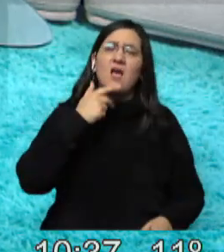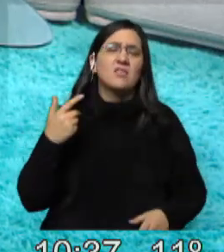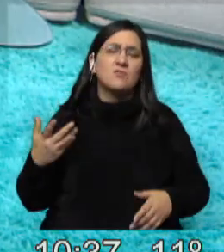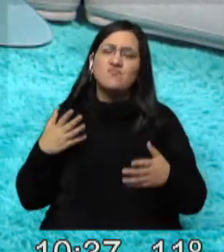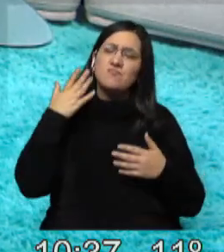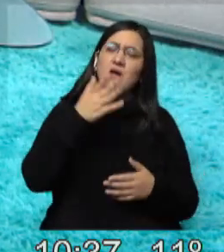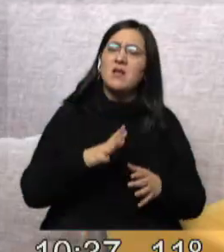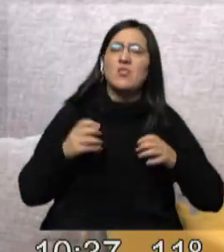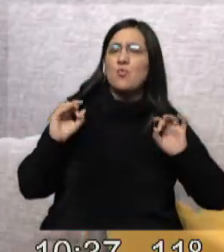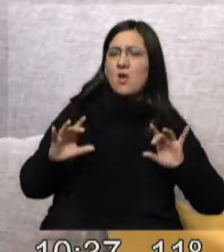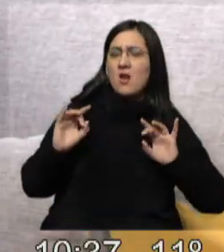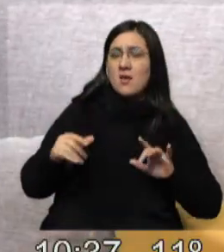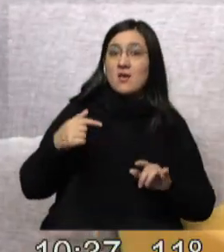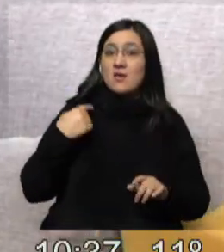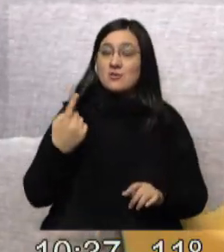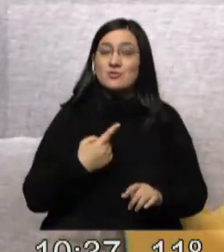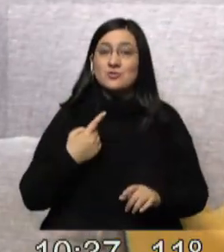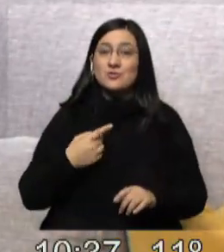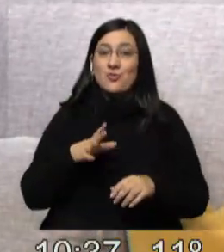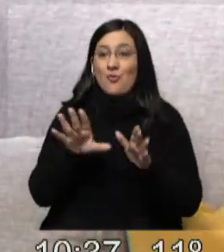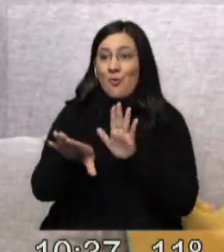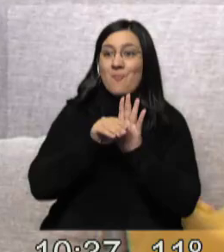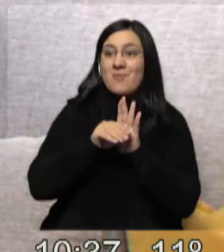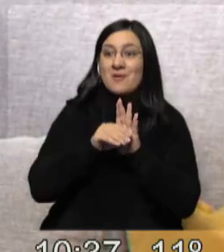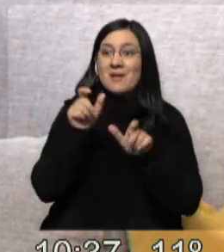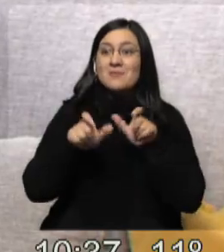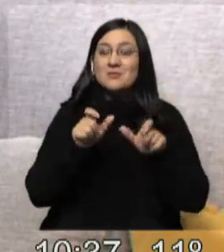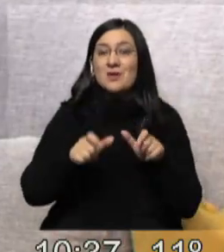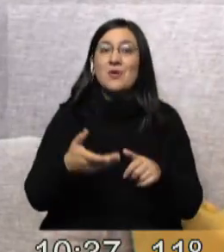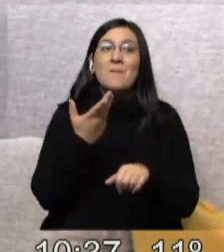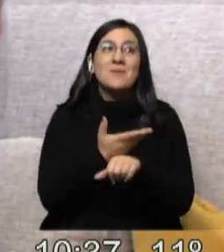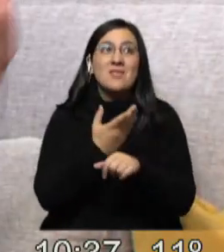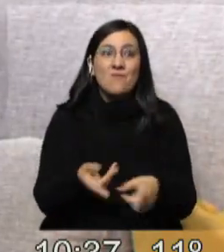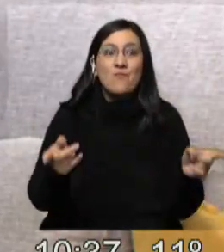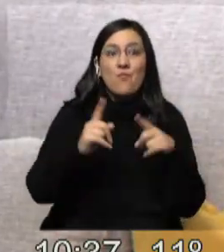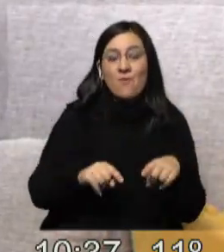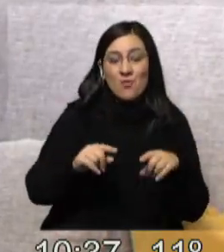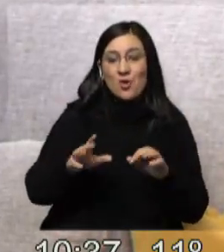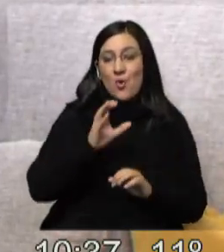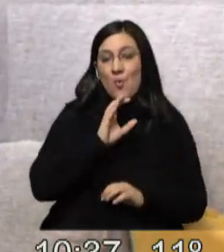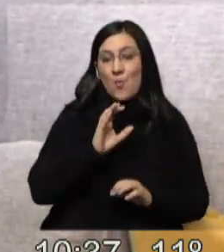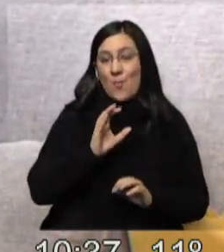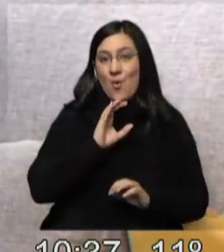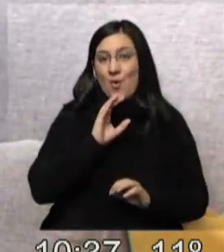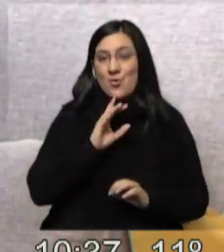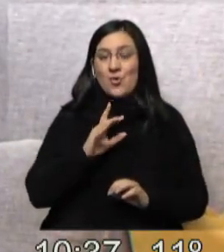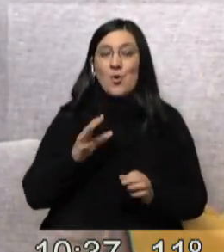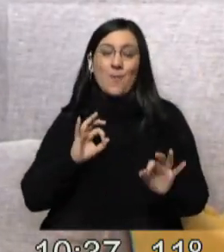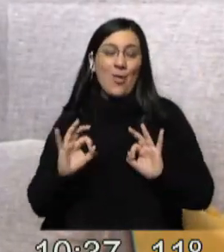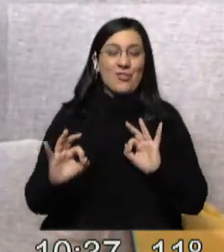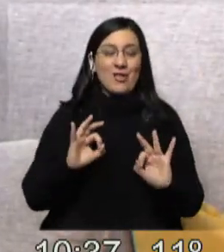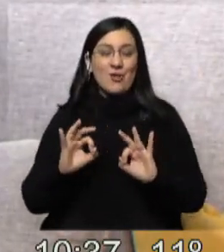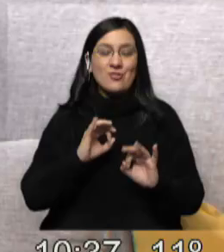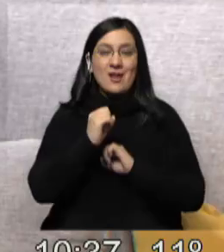Y nosotros recreamos un poco lo que a veces la gente nos pide, vuelvan con el humor, vuelvan a hacer los modelos que hacíamos antes, sí, en los 90.